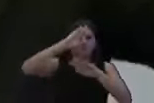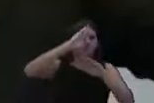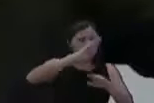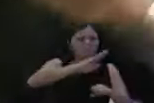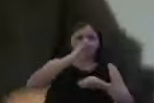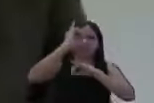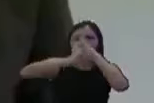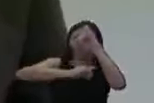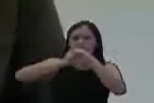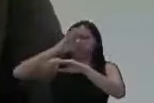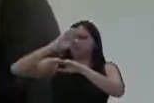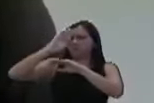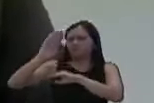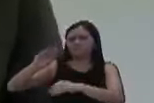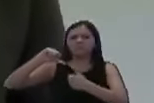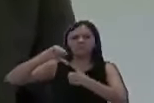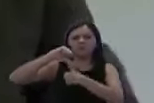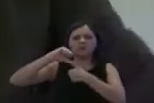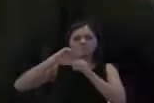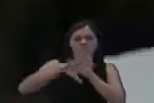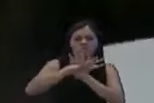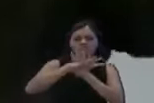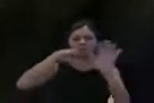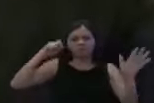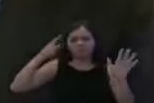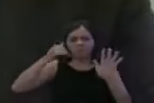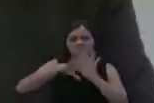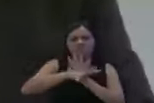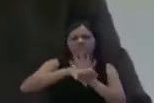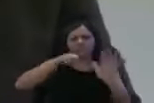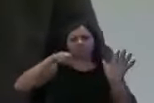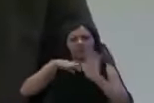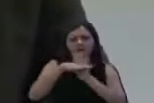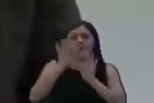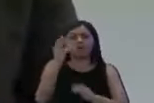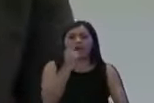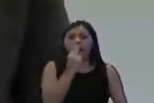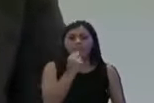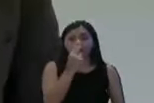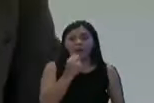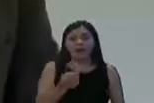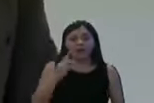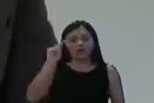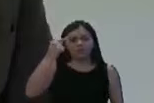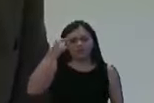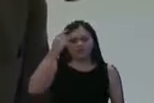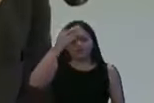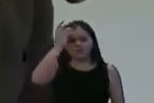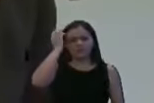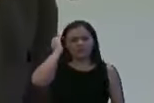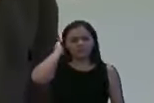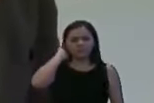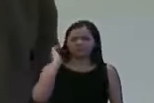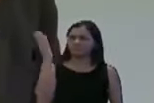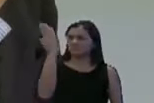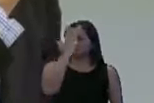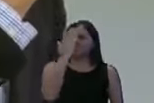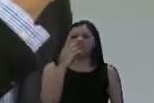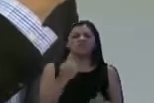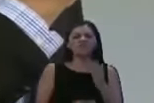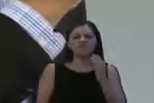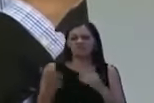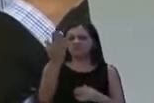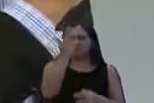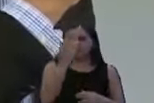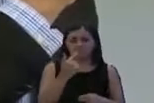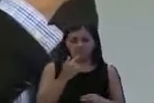destrozado nuestros depósitos o gobiernos como el de bucarán acá de qué se nos acusa de haber presentado